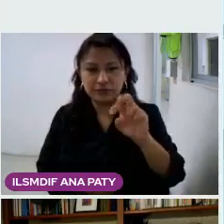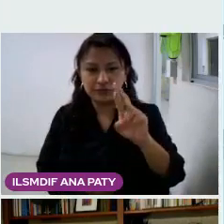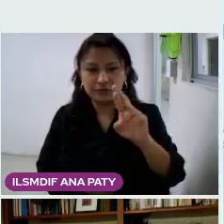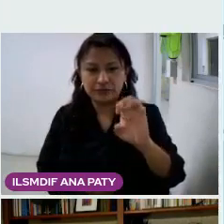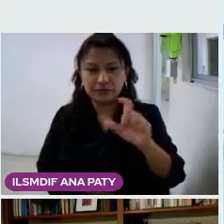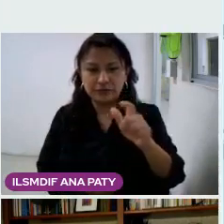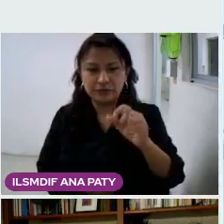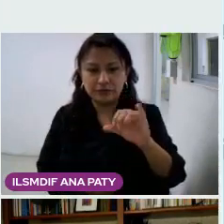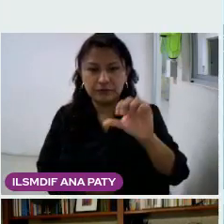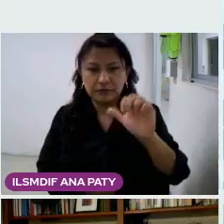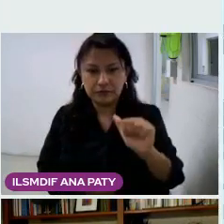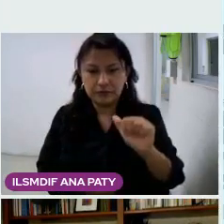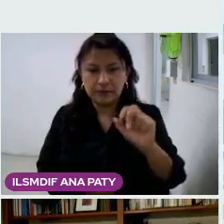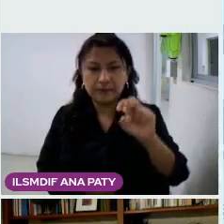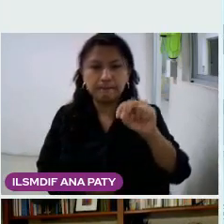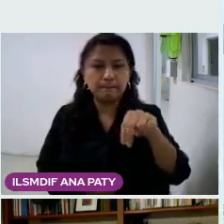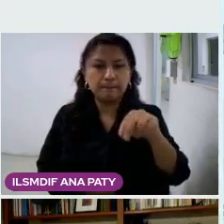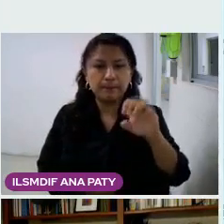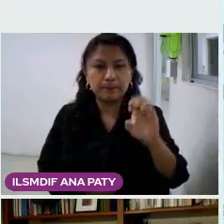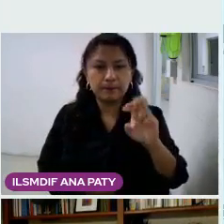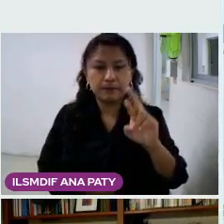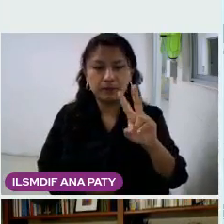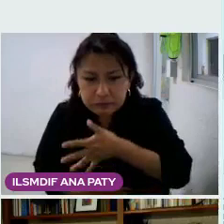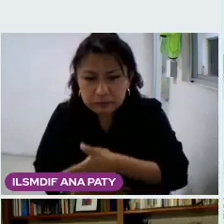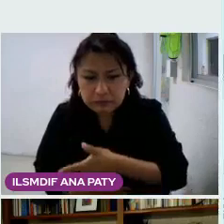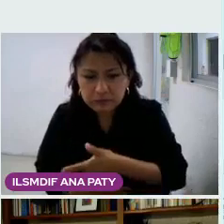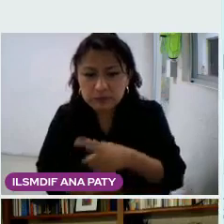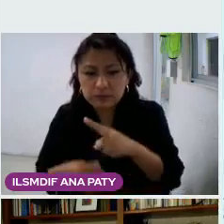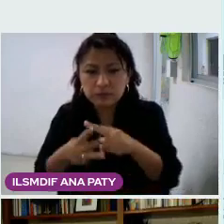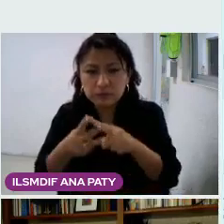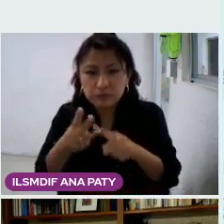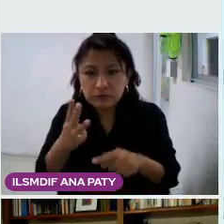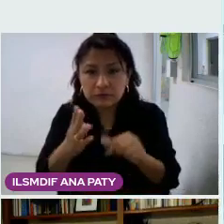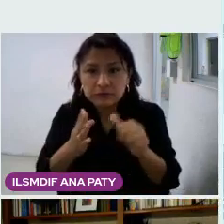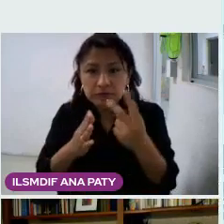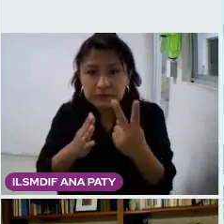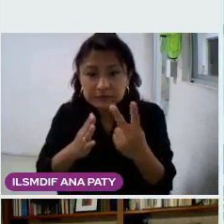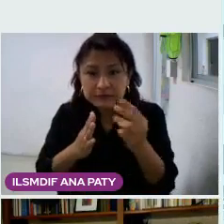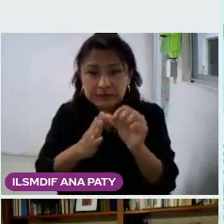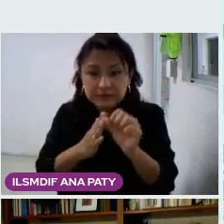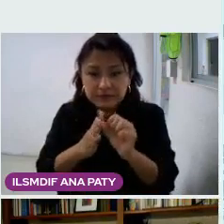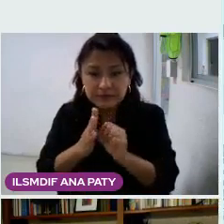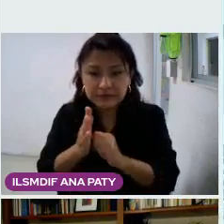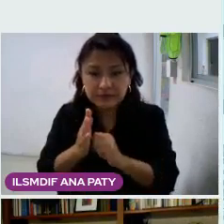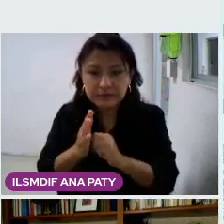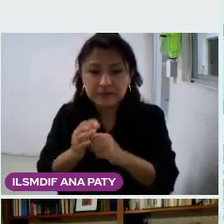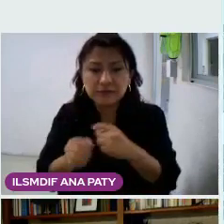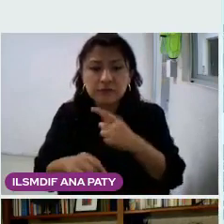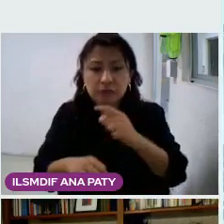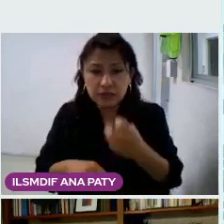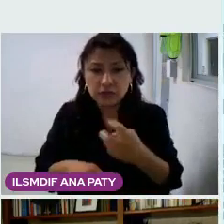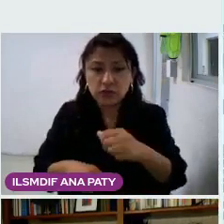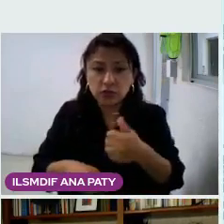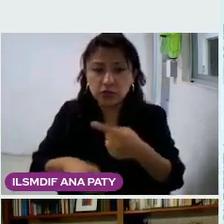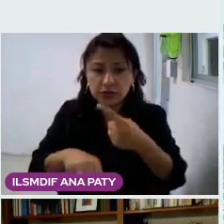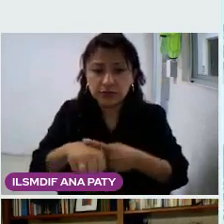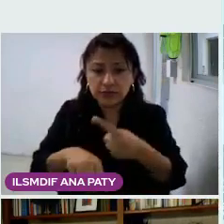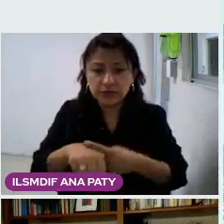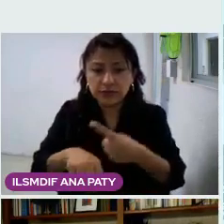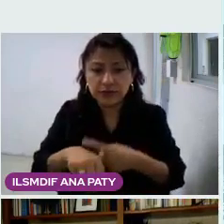a tener estos síntomas, porque fíjense que también hay muchas modas de cuidarse, y eso está muy bien. Más que modas, también